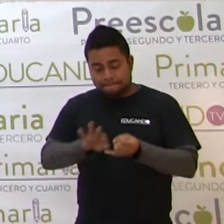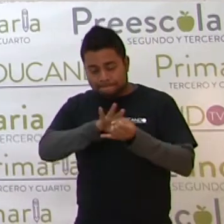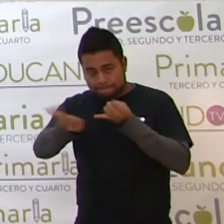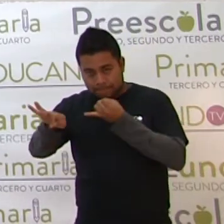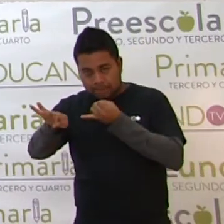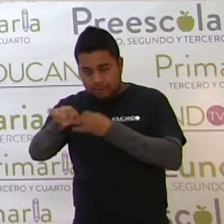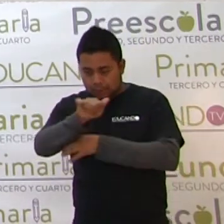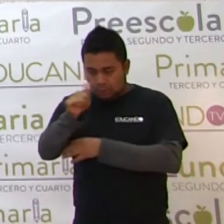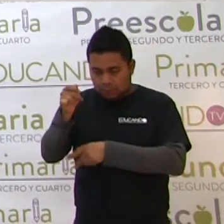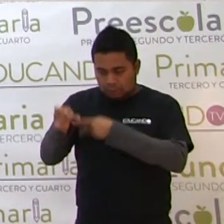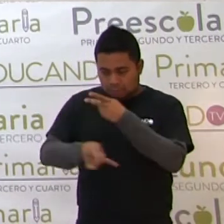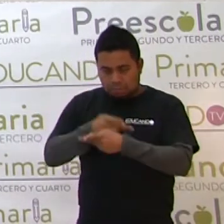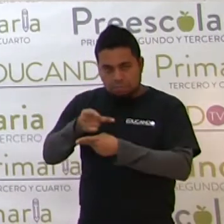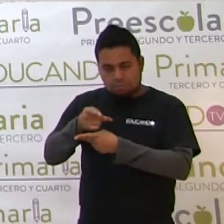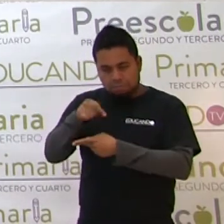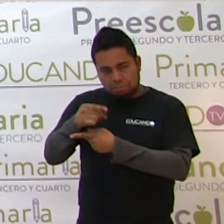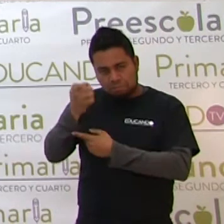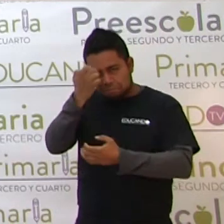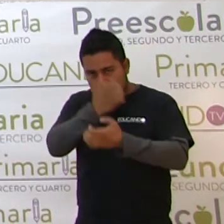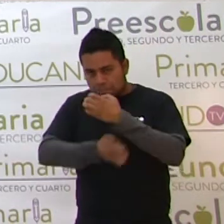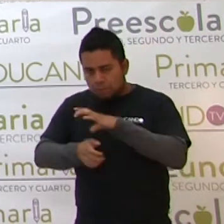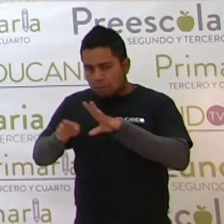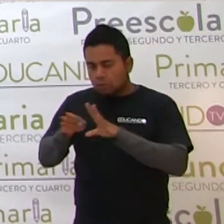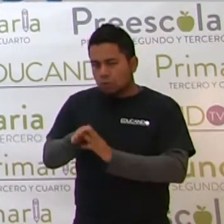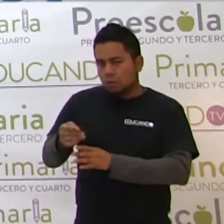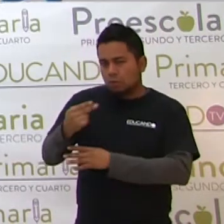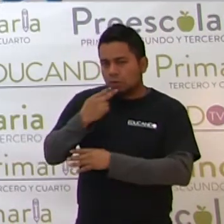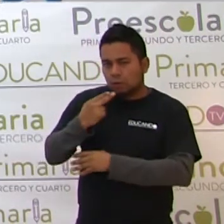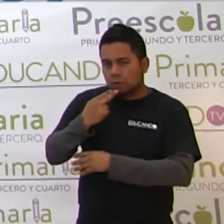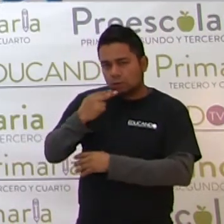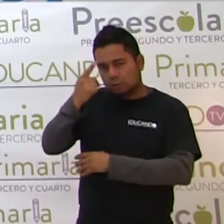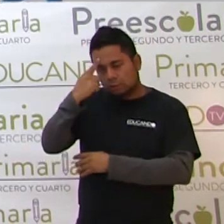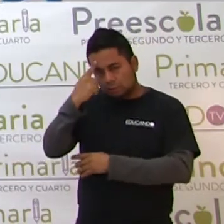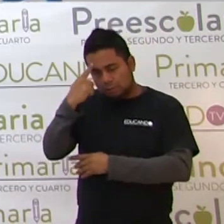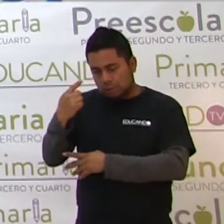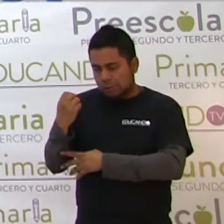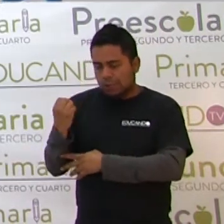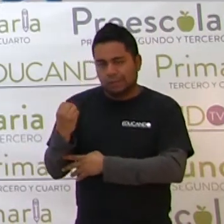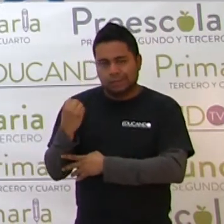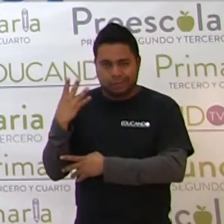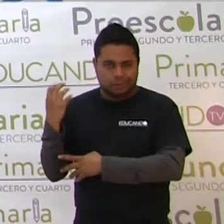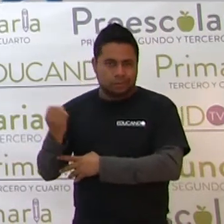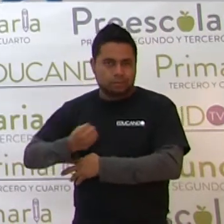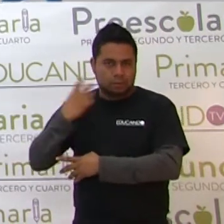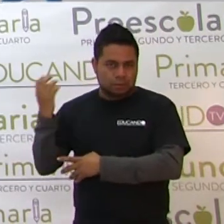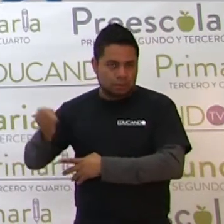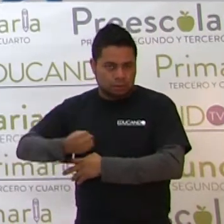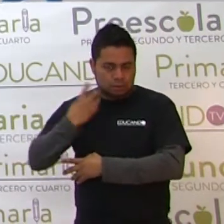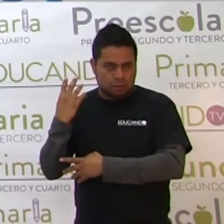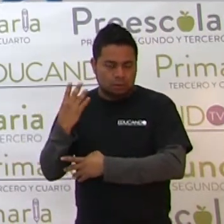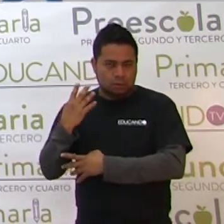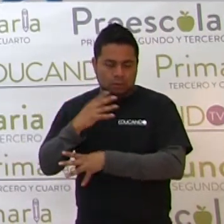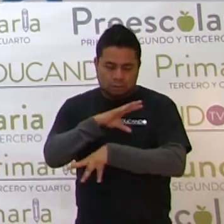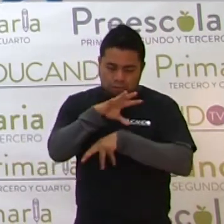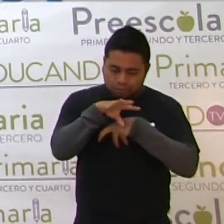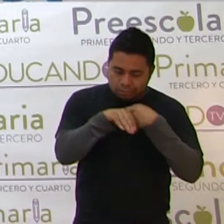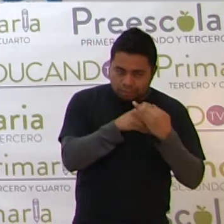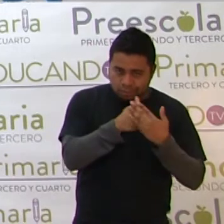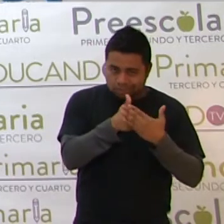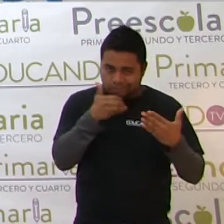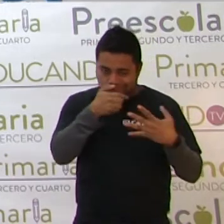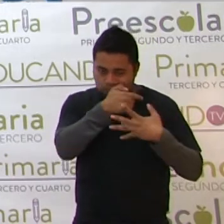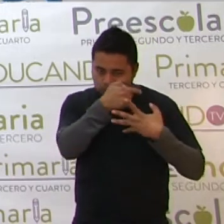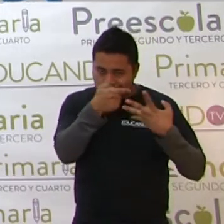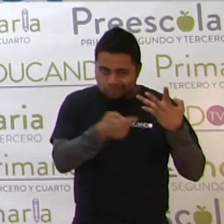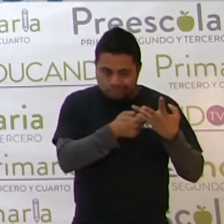evaluar es cómo los podemos usar en nuestra exposición, ¿sí? Todas estas herramientas